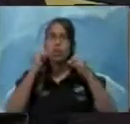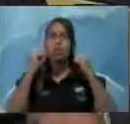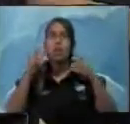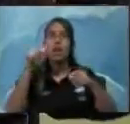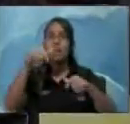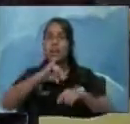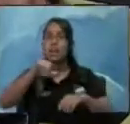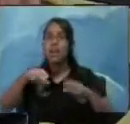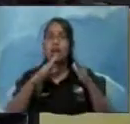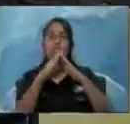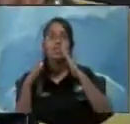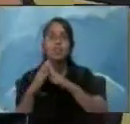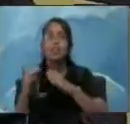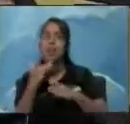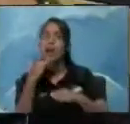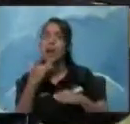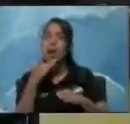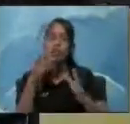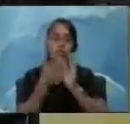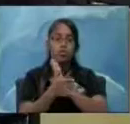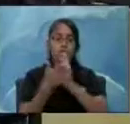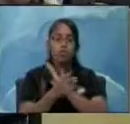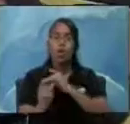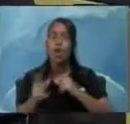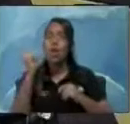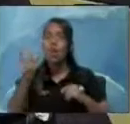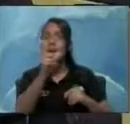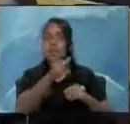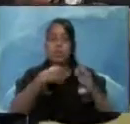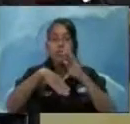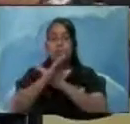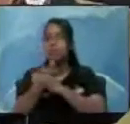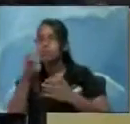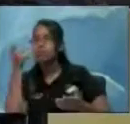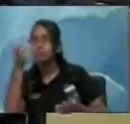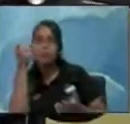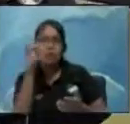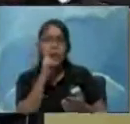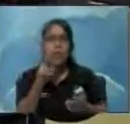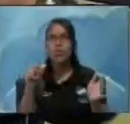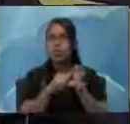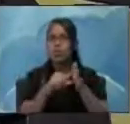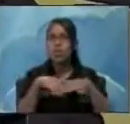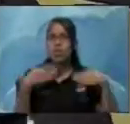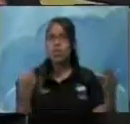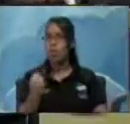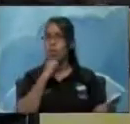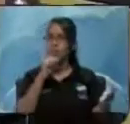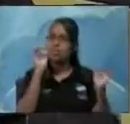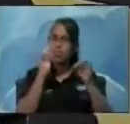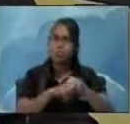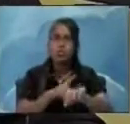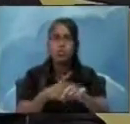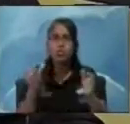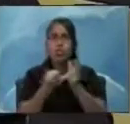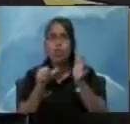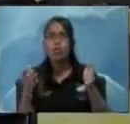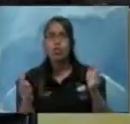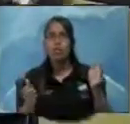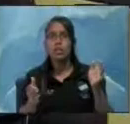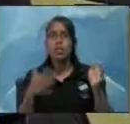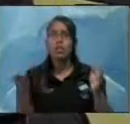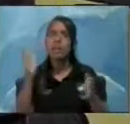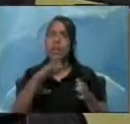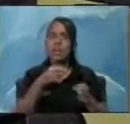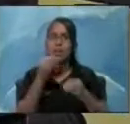Jerusalén algo sucedió la gente fue a buscar ver dónde fue Cuál es el epicentro Qué sucedió allí qué